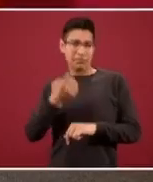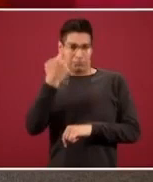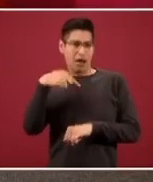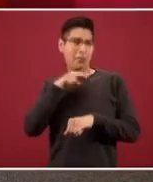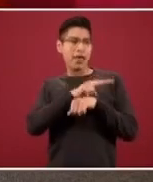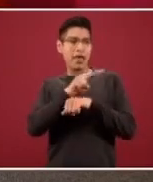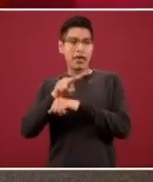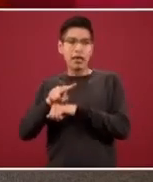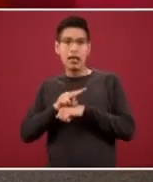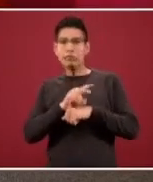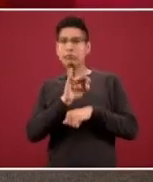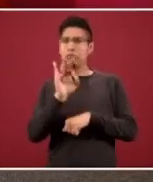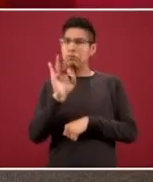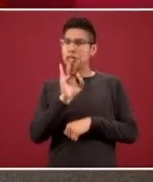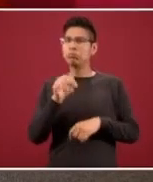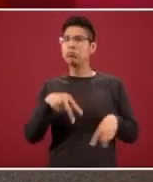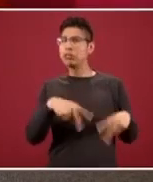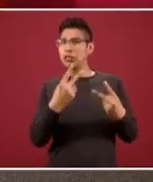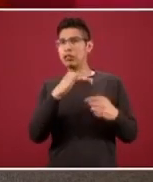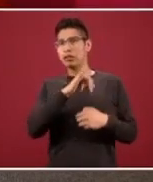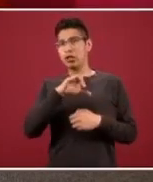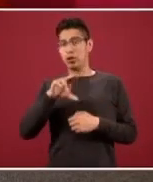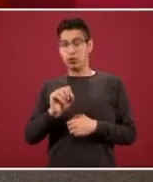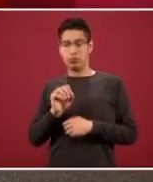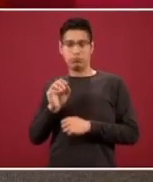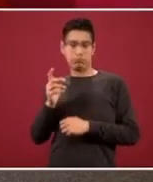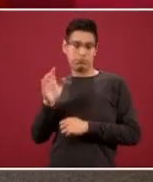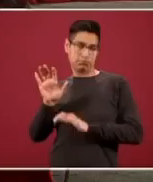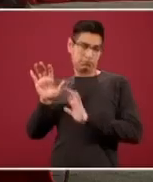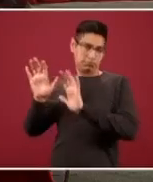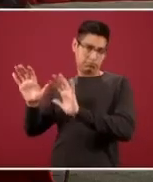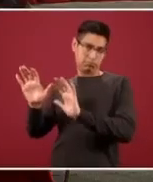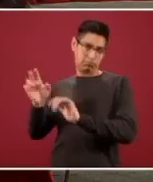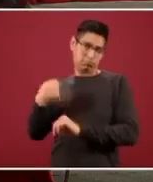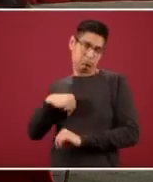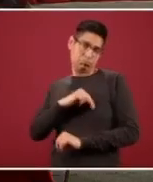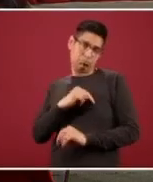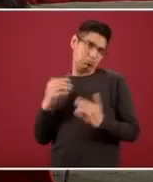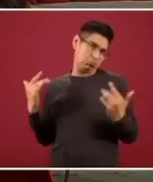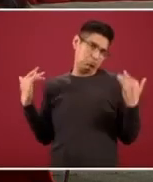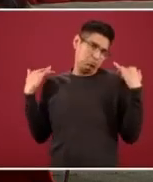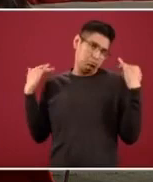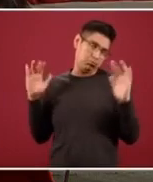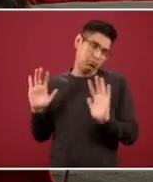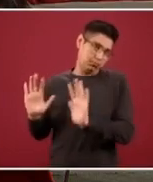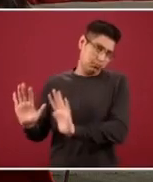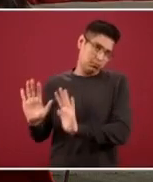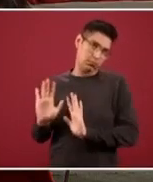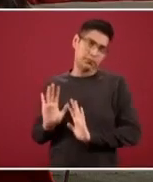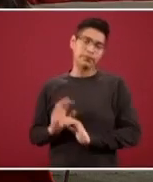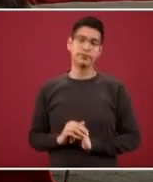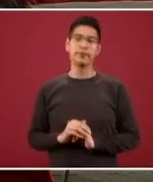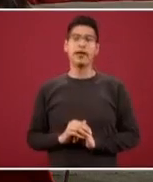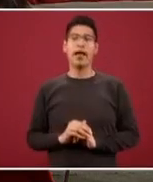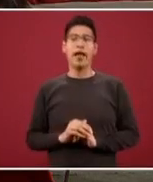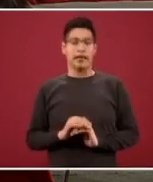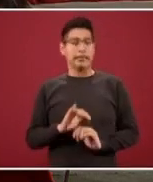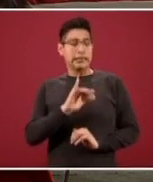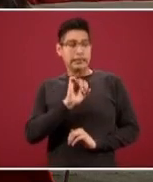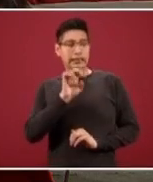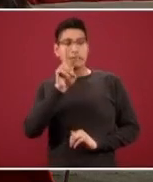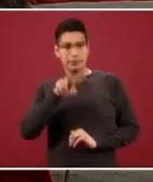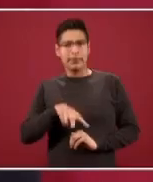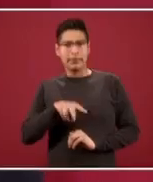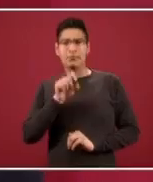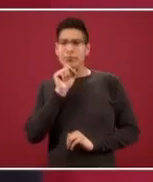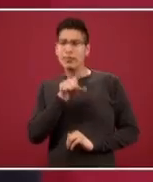vigilancia, es de competencia de ellos. ¿Y la certificación de los laboratorios? La certificación de los laboratorios, la certificación de